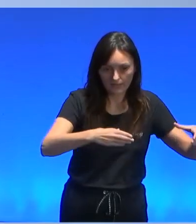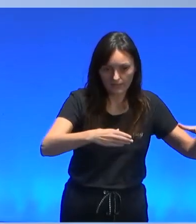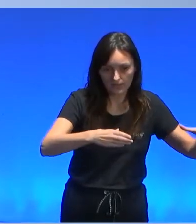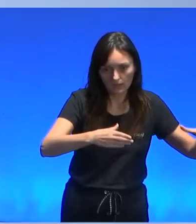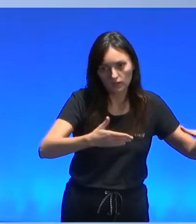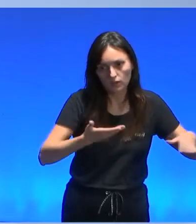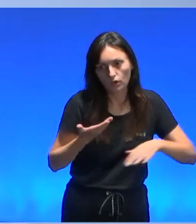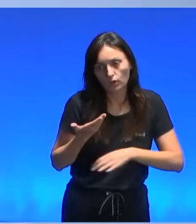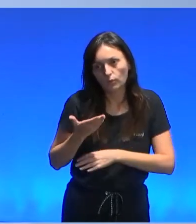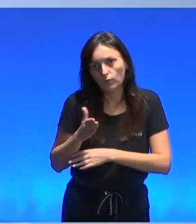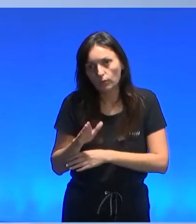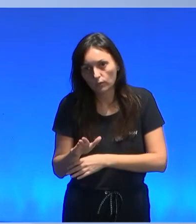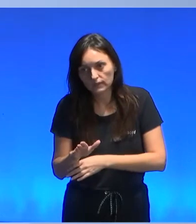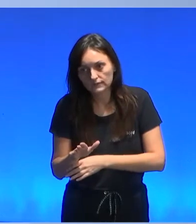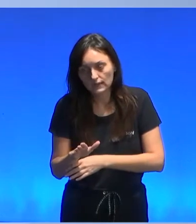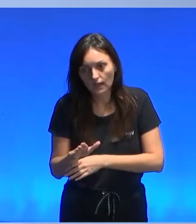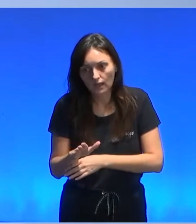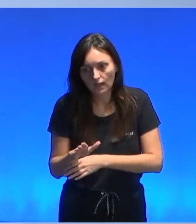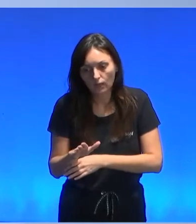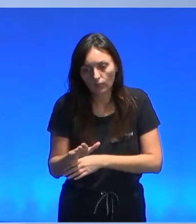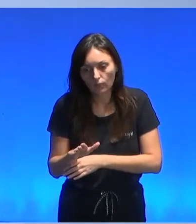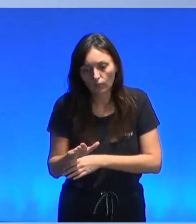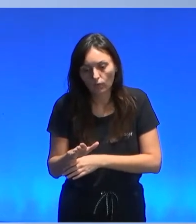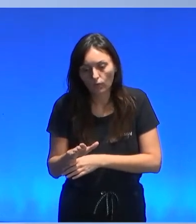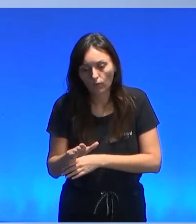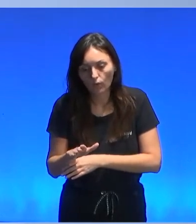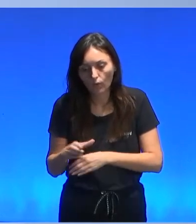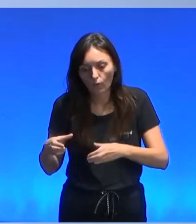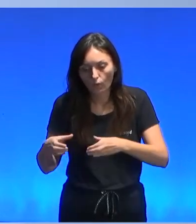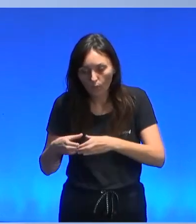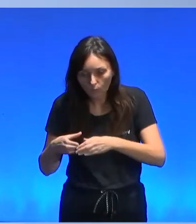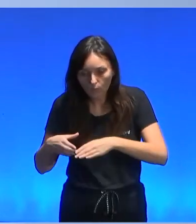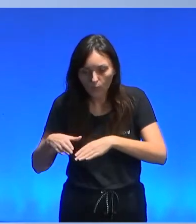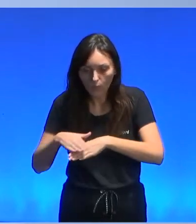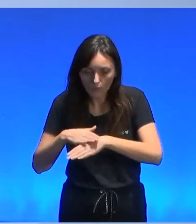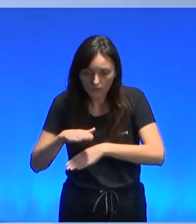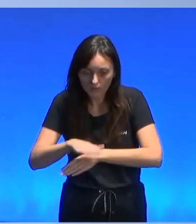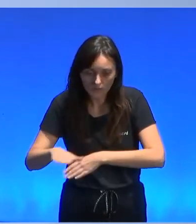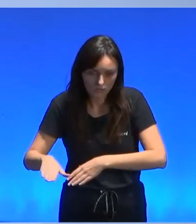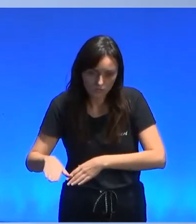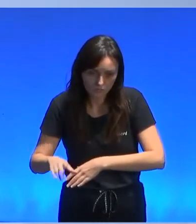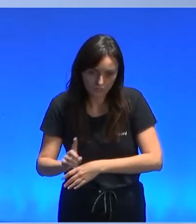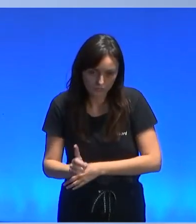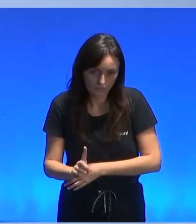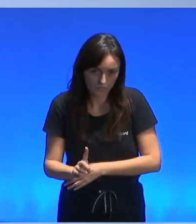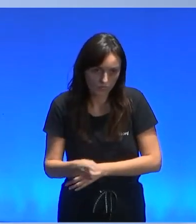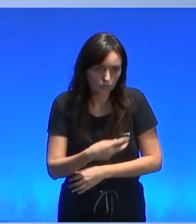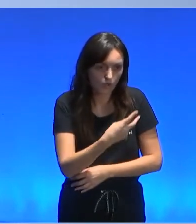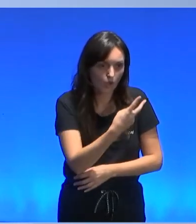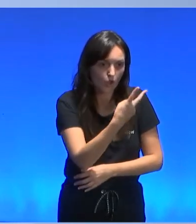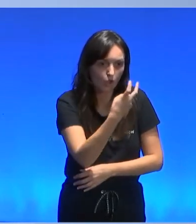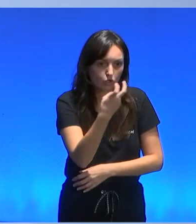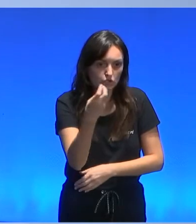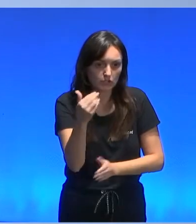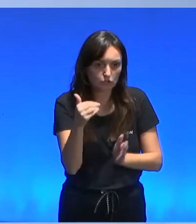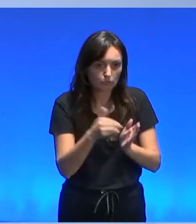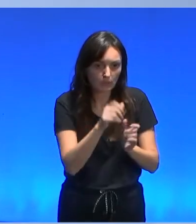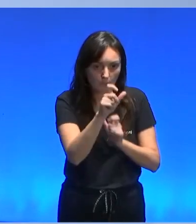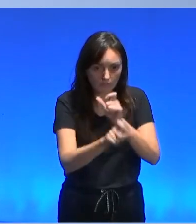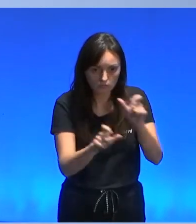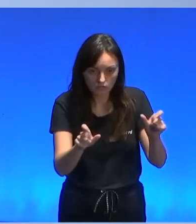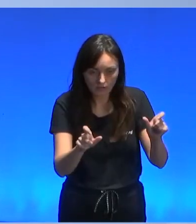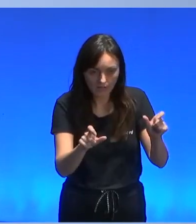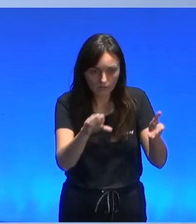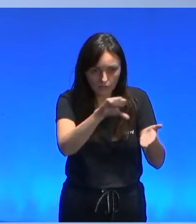proponemos que no haya un consejo de niños porque una ciudad de 200.000 habitantes, de